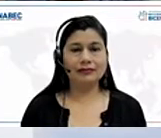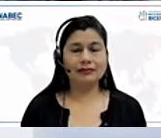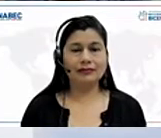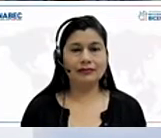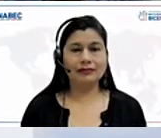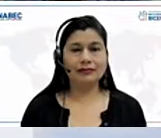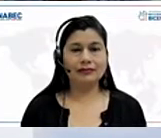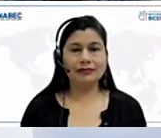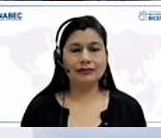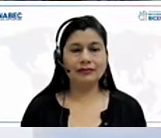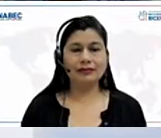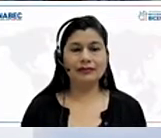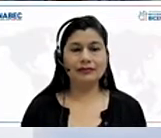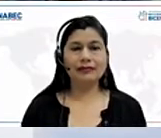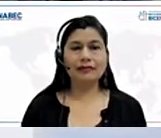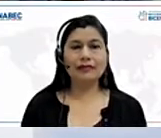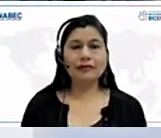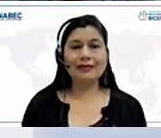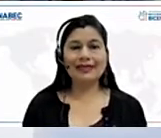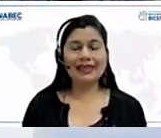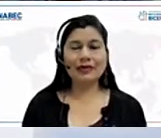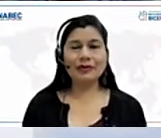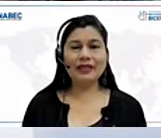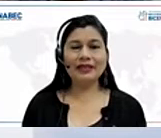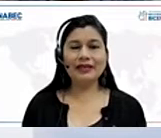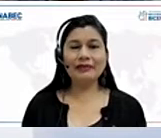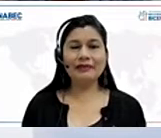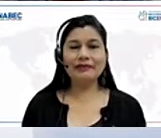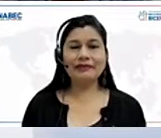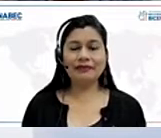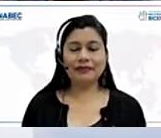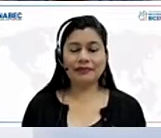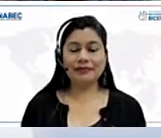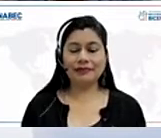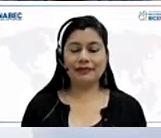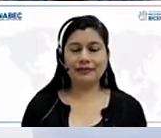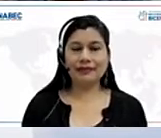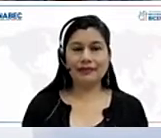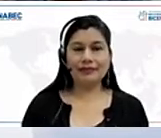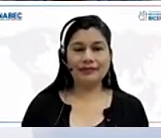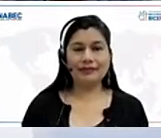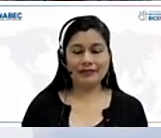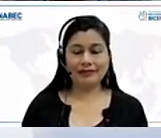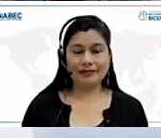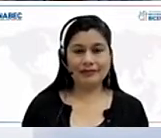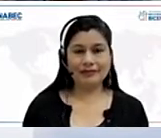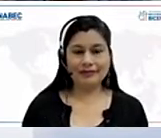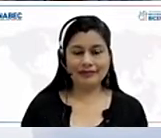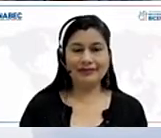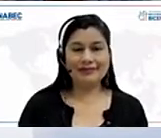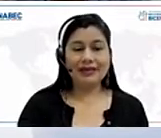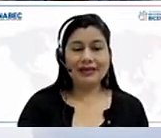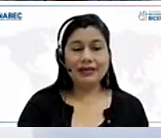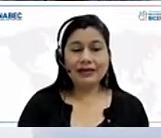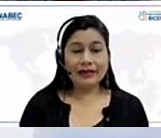todo el tiempo posible de la cobertura de la beca para incluso llegar al doctorado, ¿no? O sea, es posible, es bastante flexible en ese